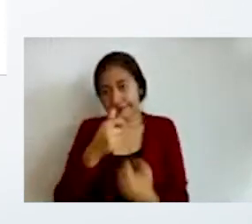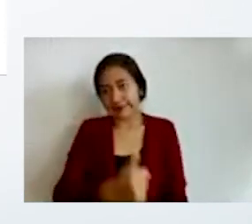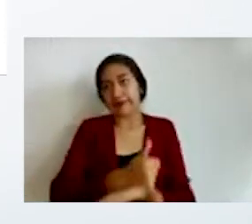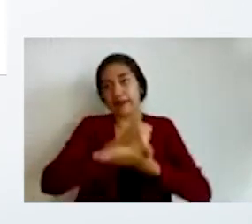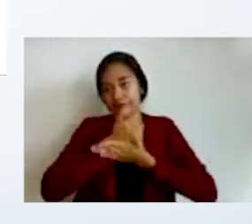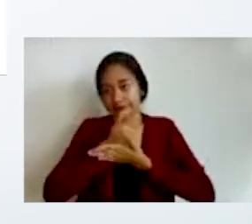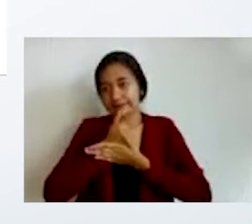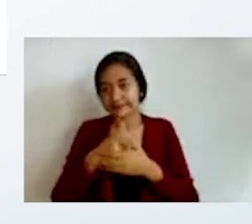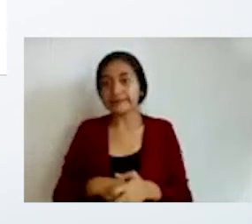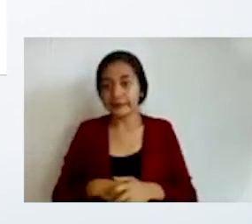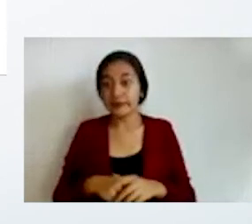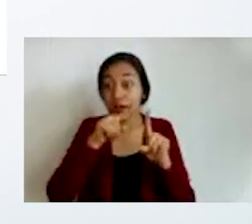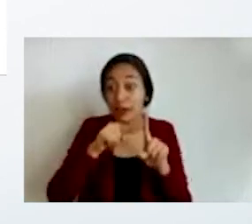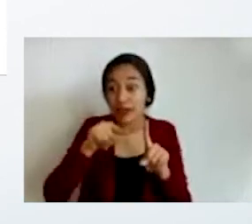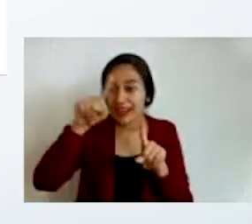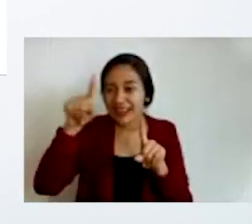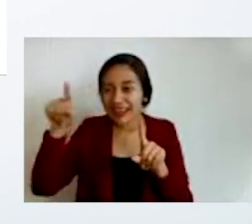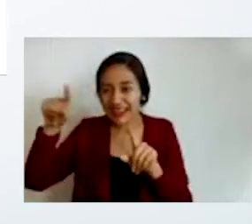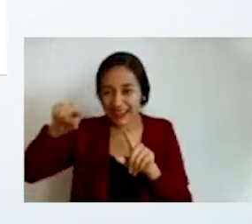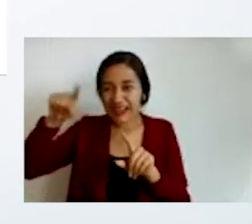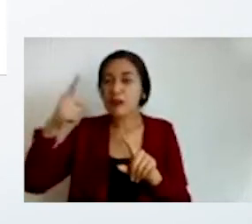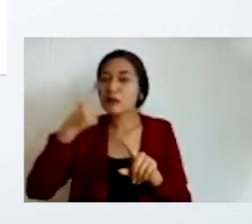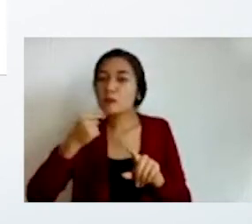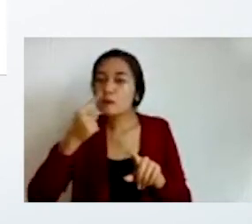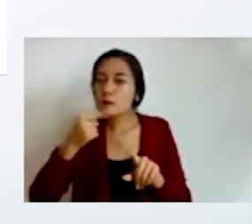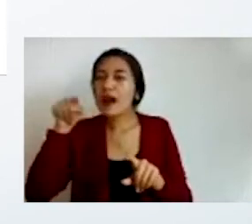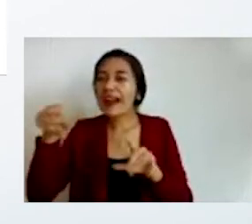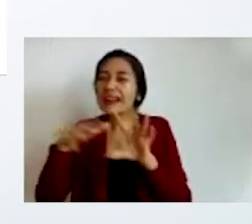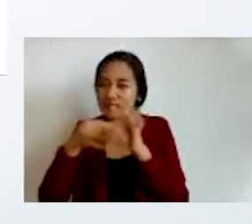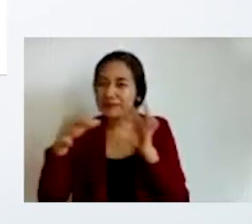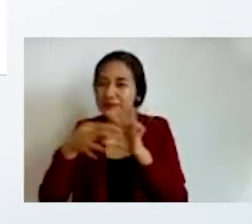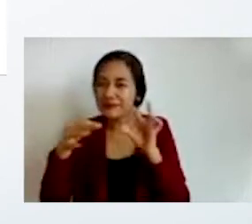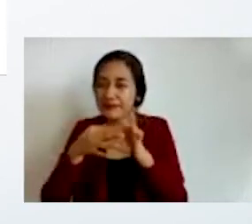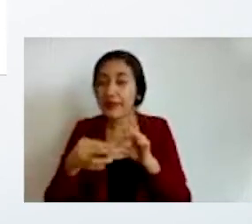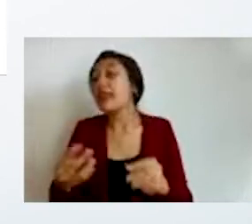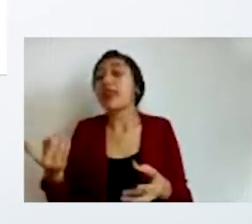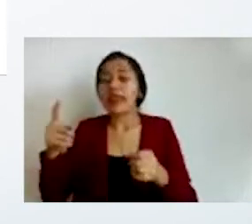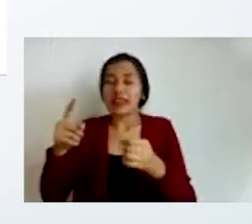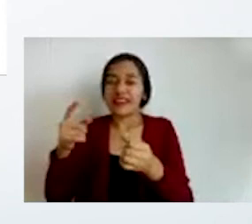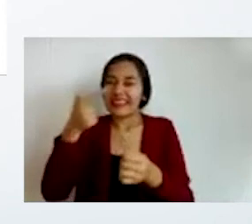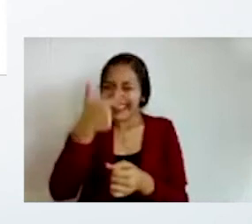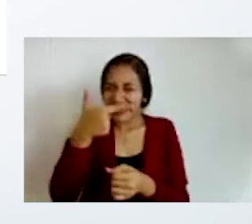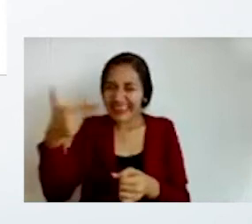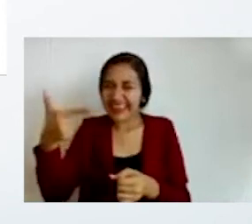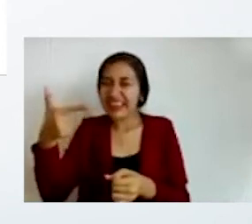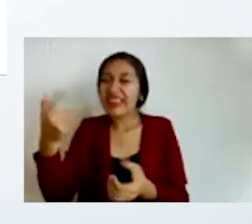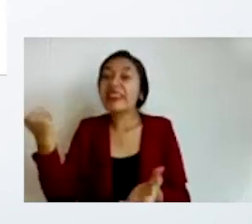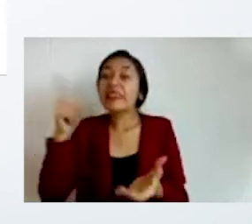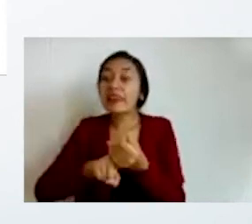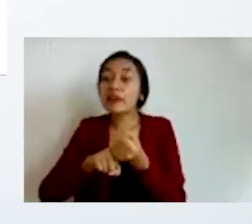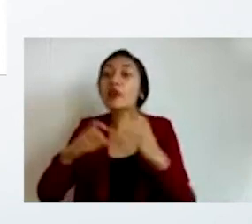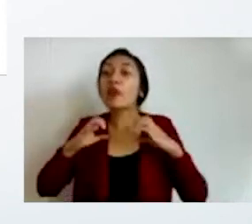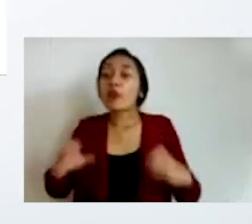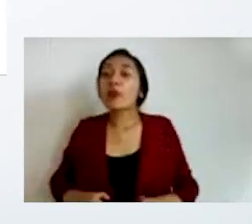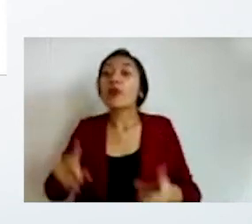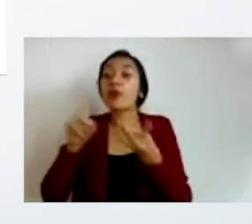letrerito rojo del lado derecho, nos dice que estas son las que permanecen en la sangre y en el largo plazo nos van a producir